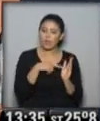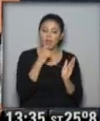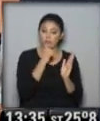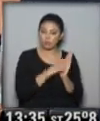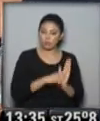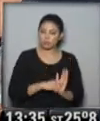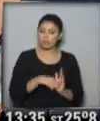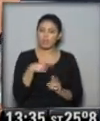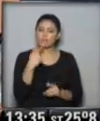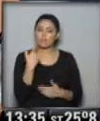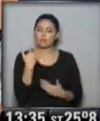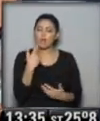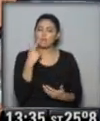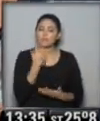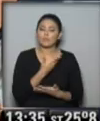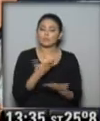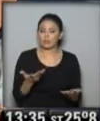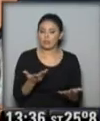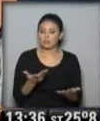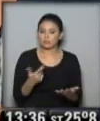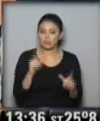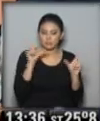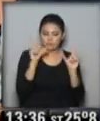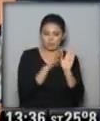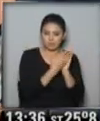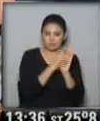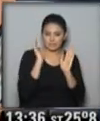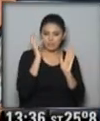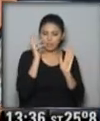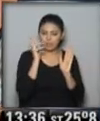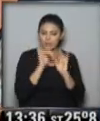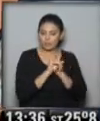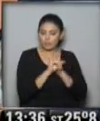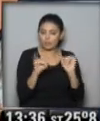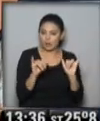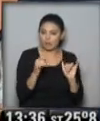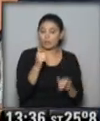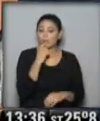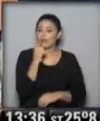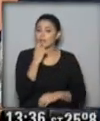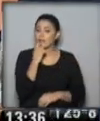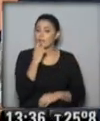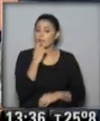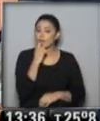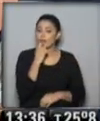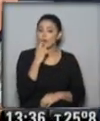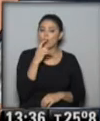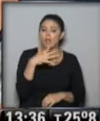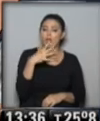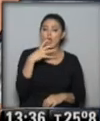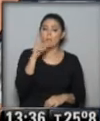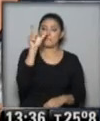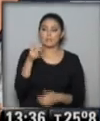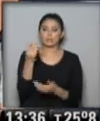las encuestas tienen la capacidad a través de los medios de comunicación de instalar por ejemplo el tema de baja de popularidad de un presidente